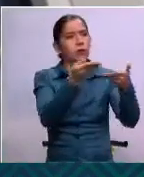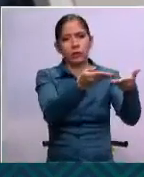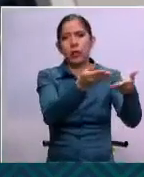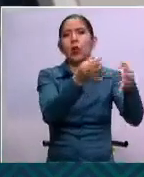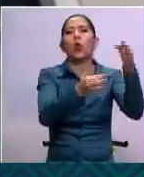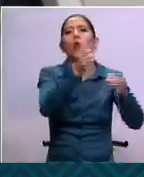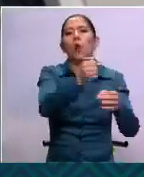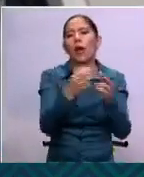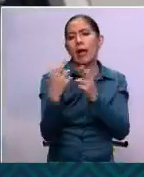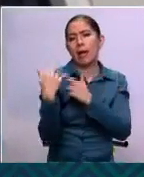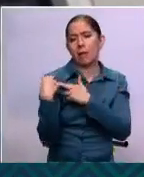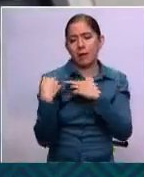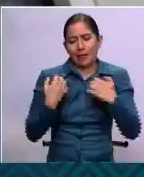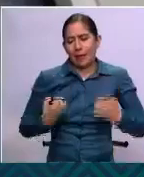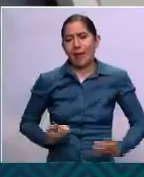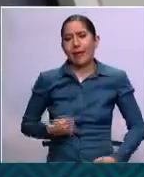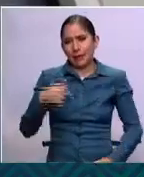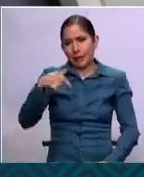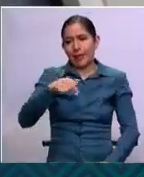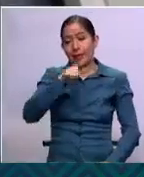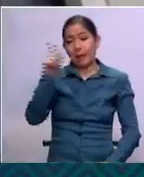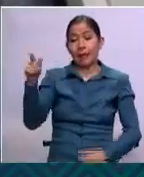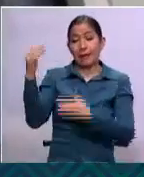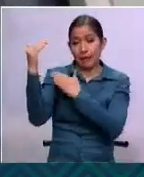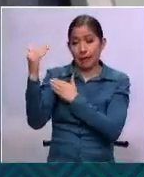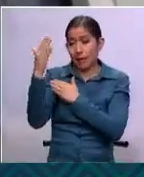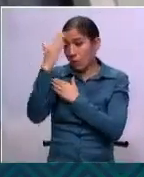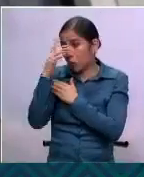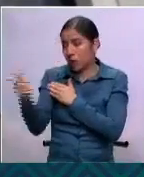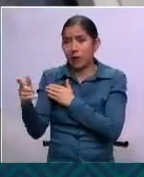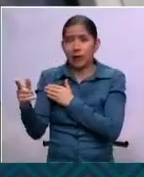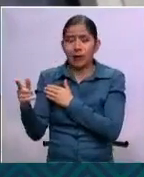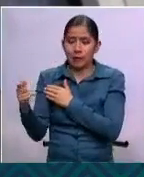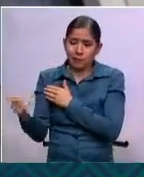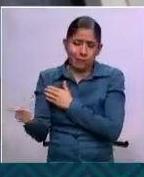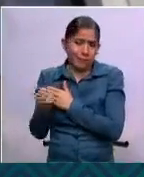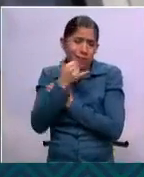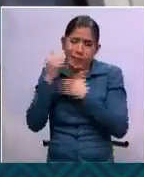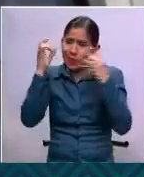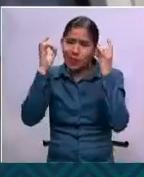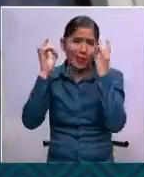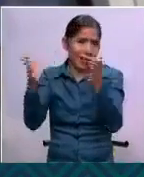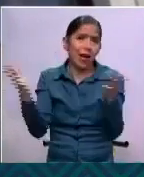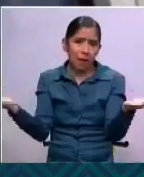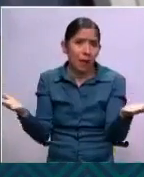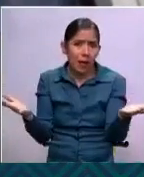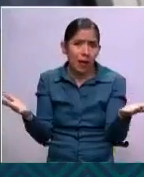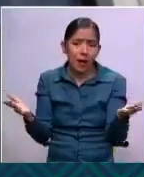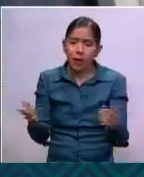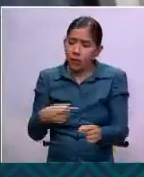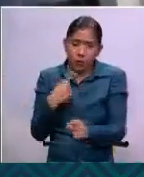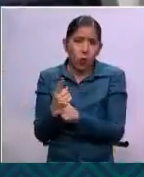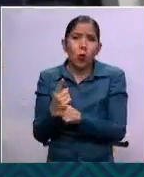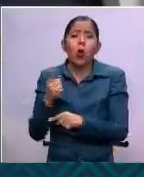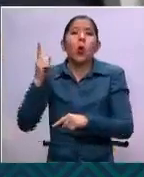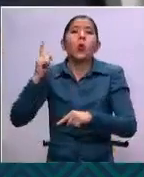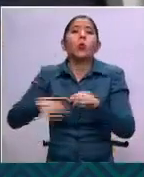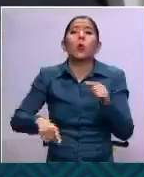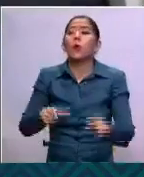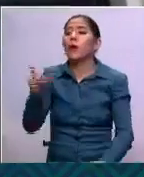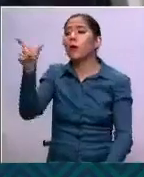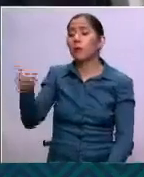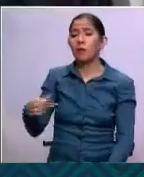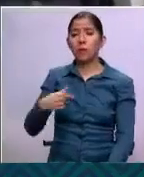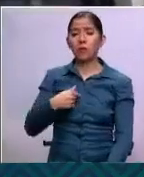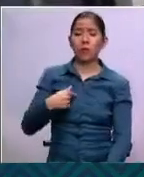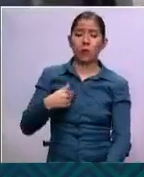juez disciplinario del Distrito Judicial de Santa Cruz por una falta gravísima. Porque eso es lo que corresponde, el uso abusivo de